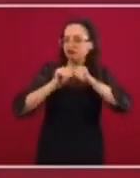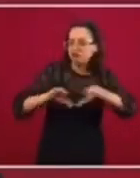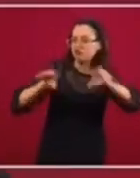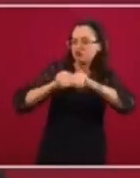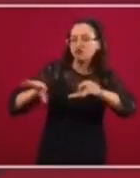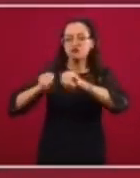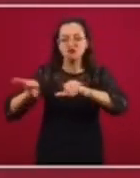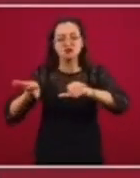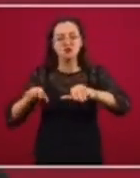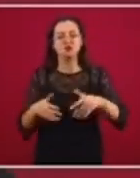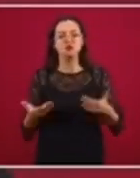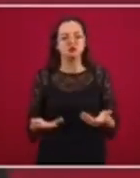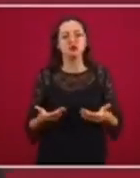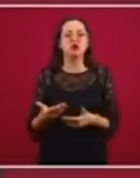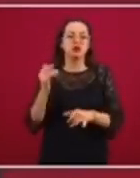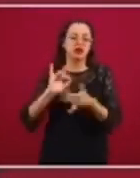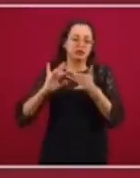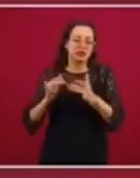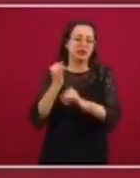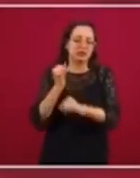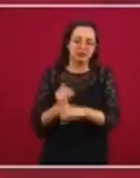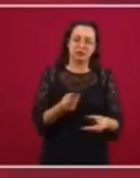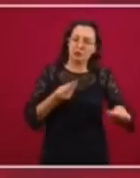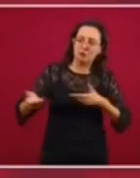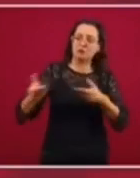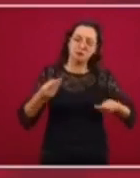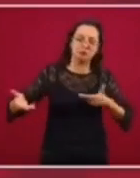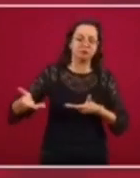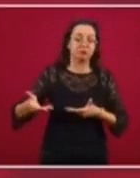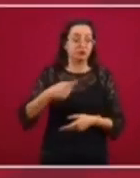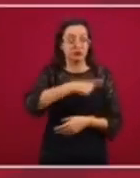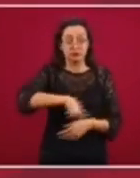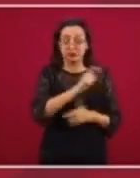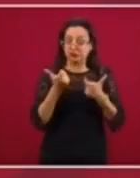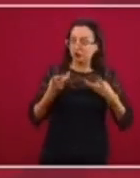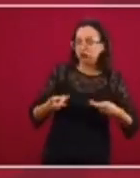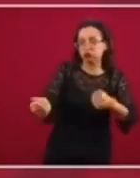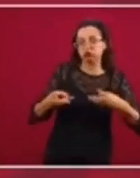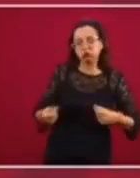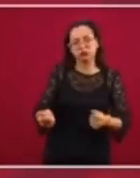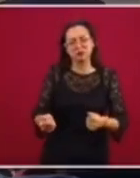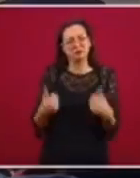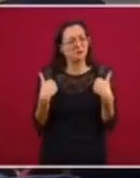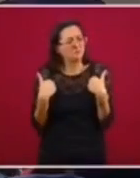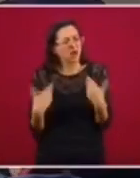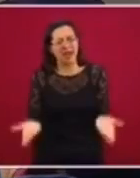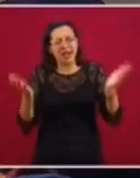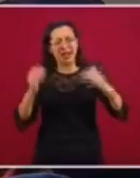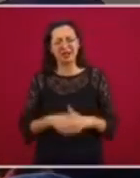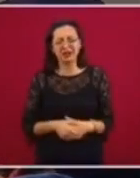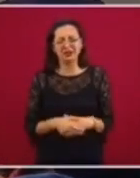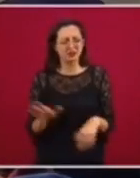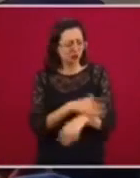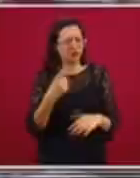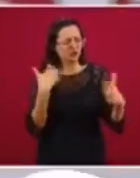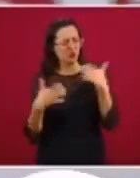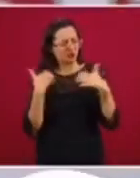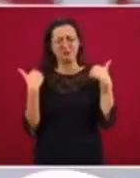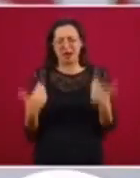los que circulan todos los mensajes. Entonces, ¿para qué? Y además, ¿para qué tanto enojo? Si